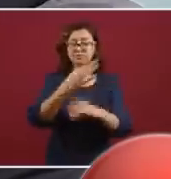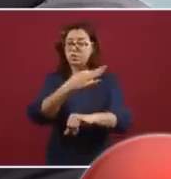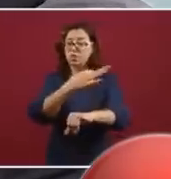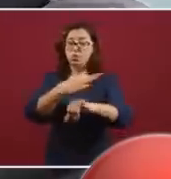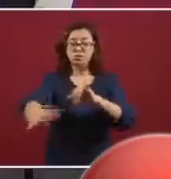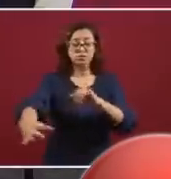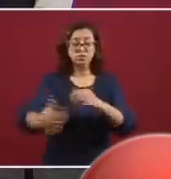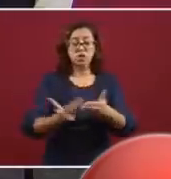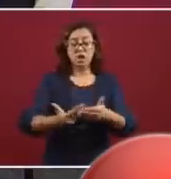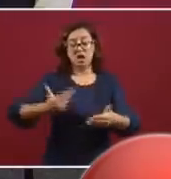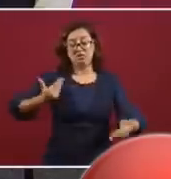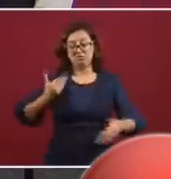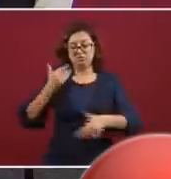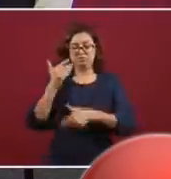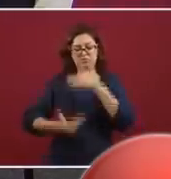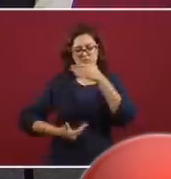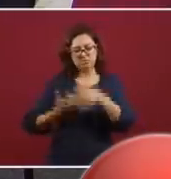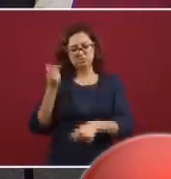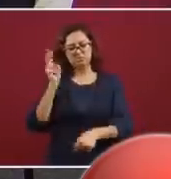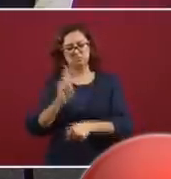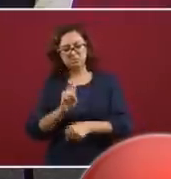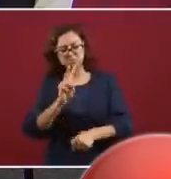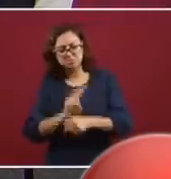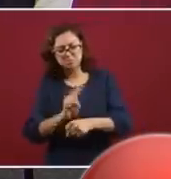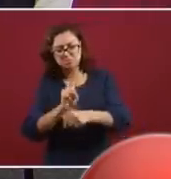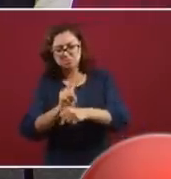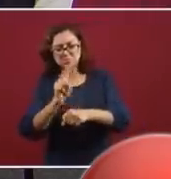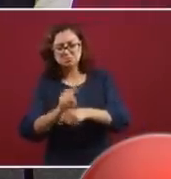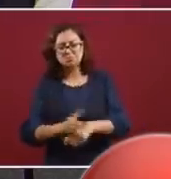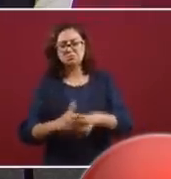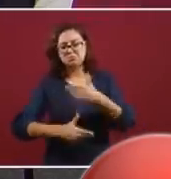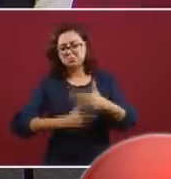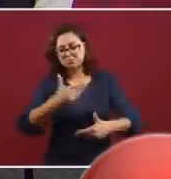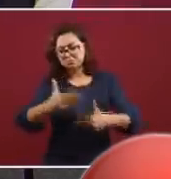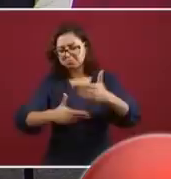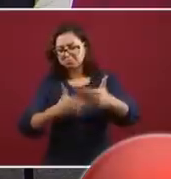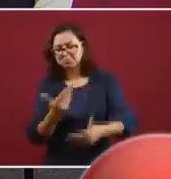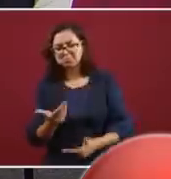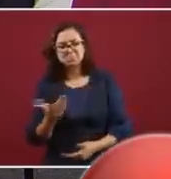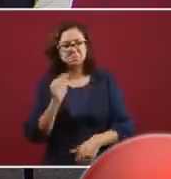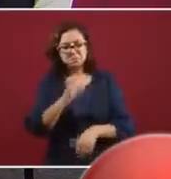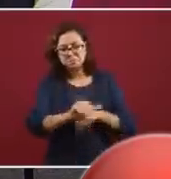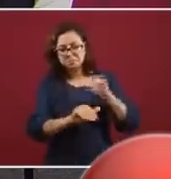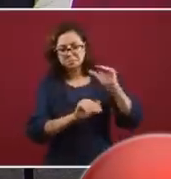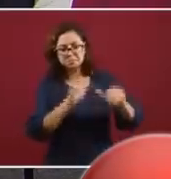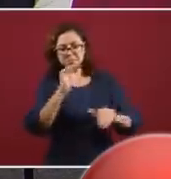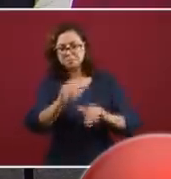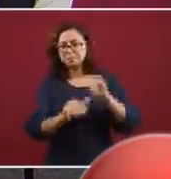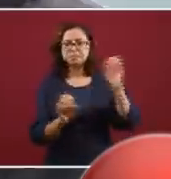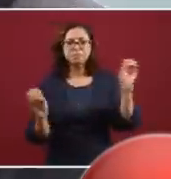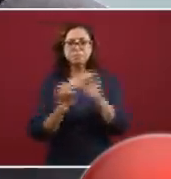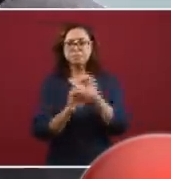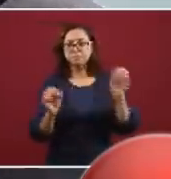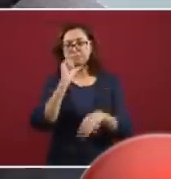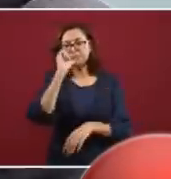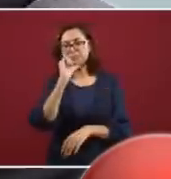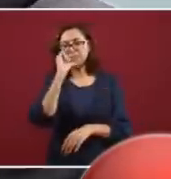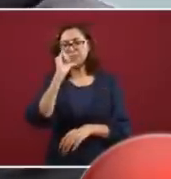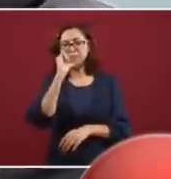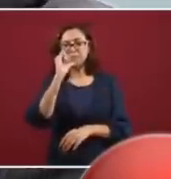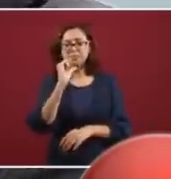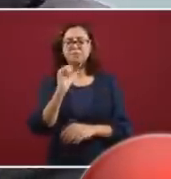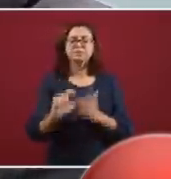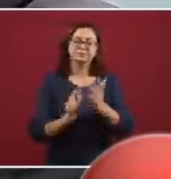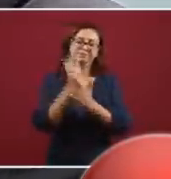SAT. Eventualmente se tiene que emitir una liquidación cuando no se pudo cobrar el crédito, cuando no hubo una autocorrección, y esta cartera pues va a esta